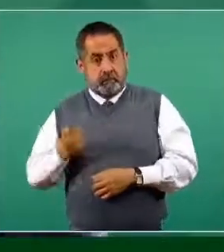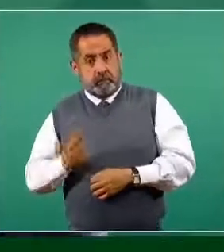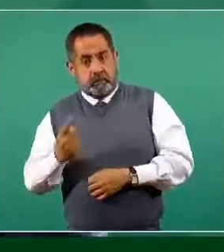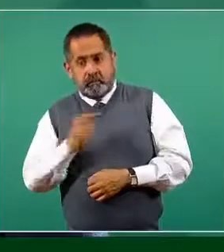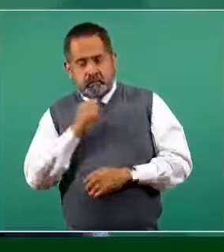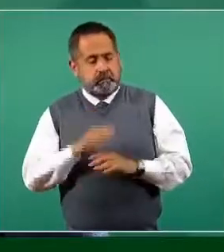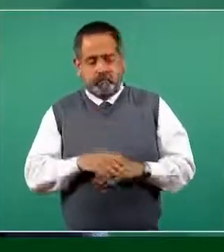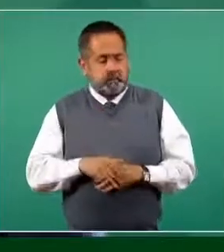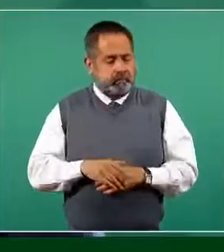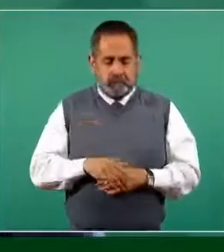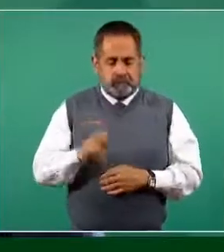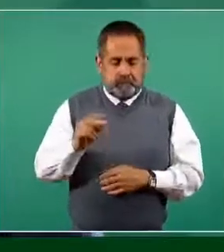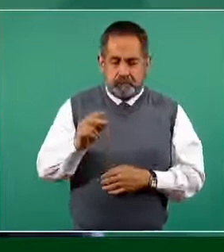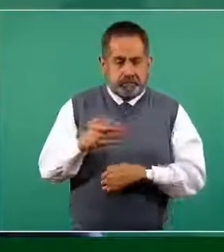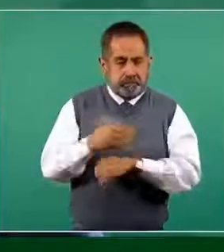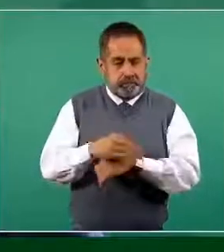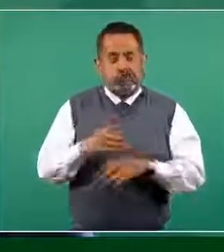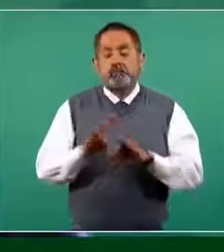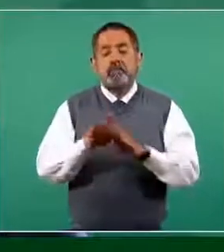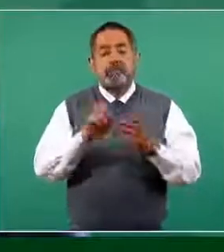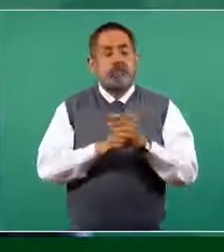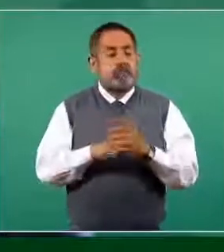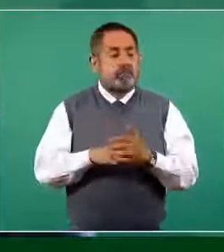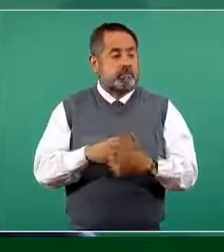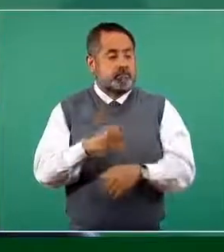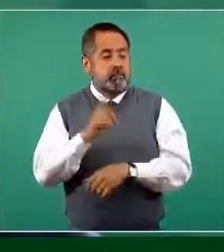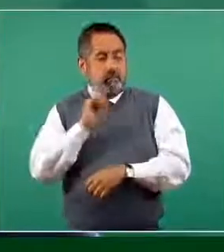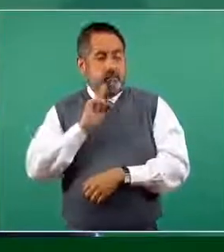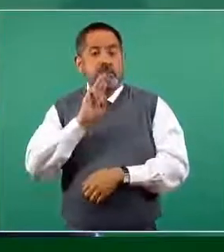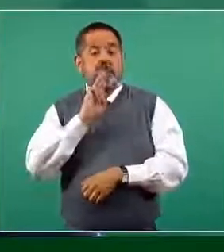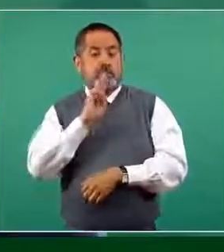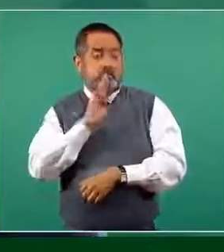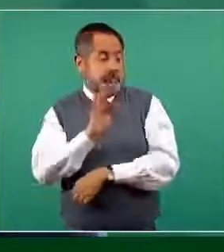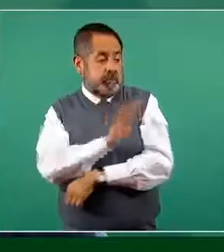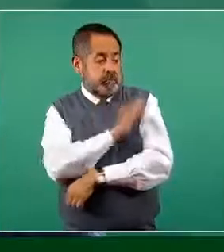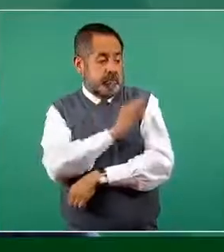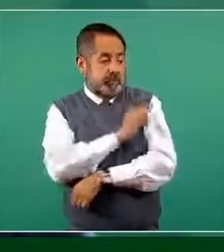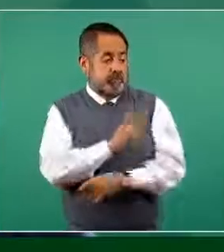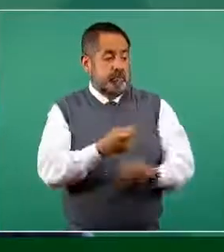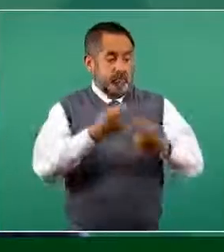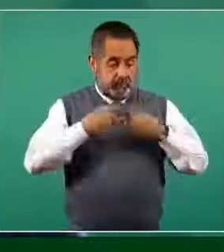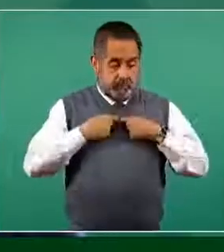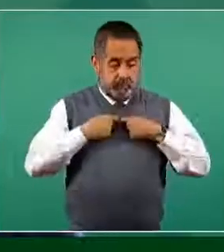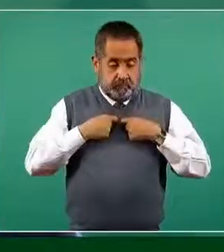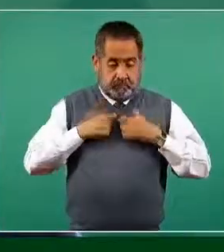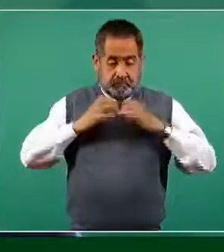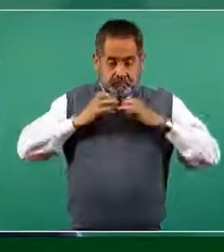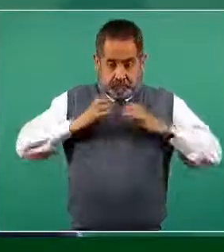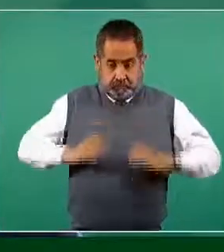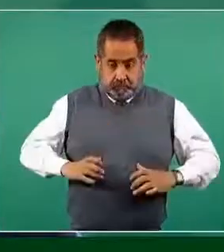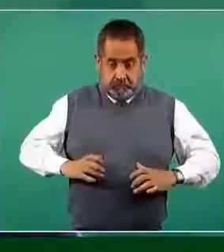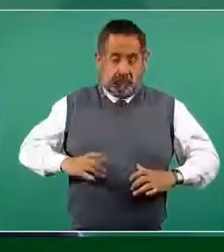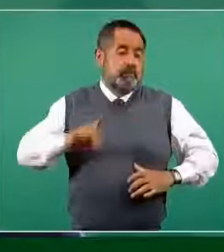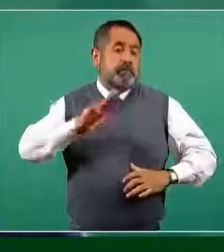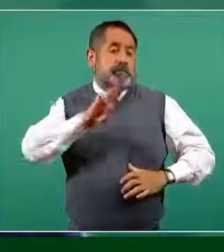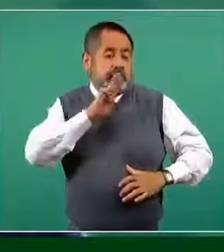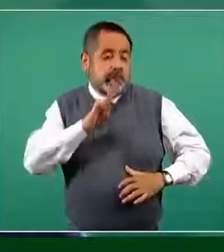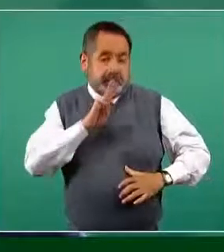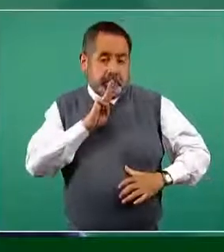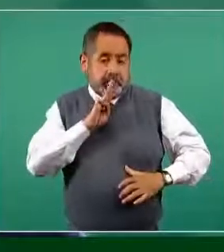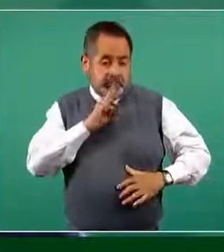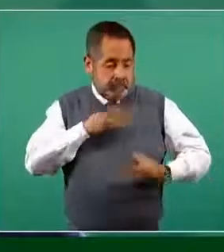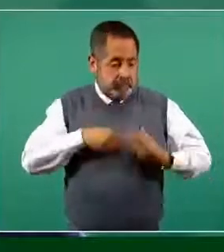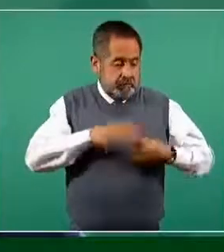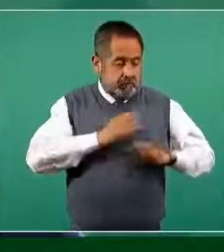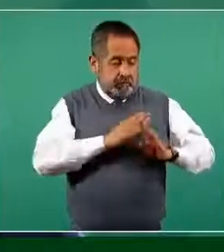Los anticuerpos que se desarrollan en respuesta a la vacuna los genera la mamá, no el producto, no el bebé,